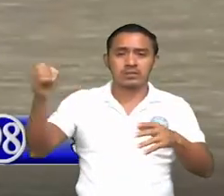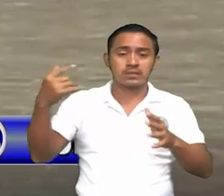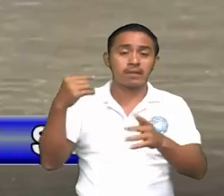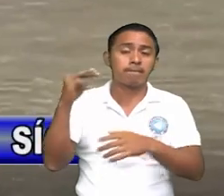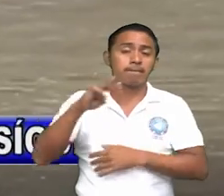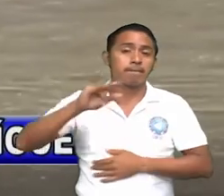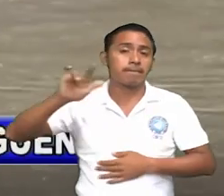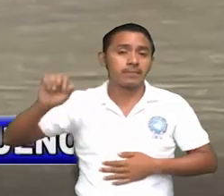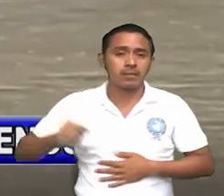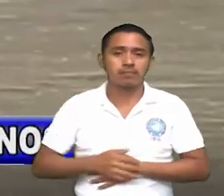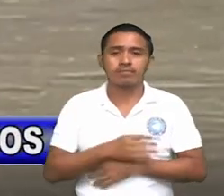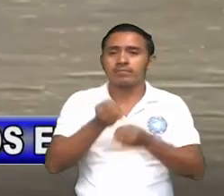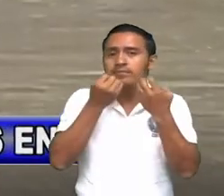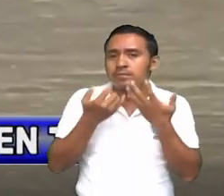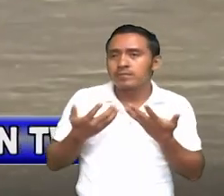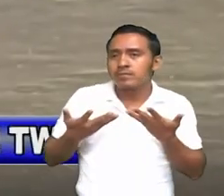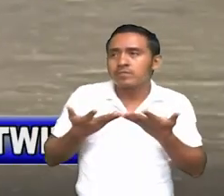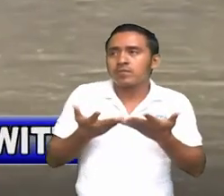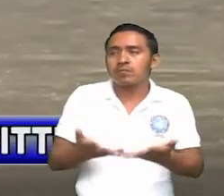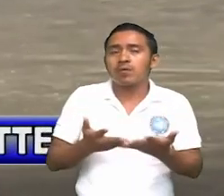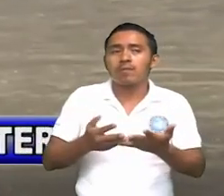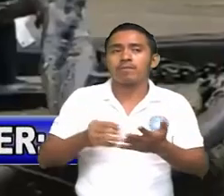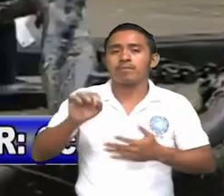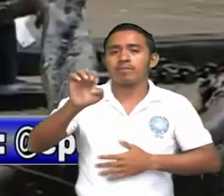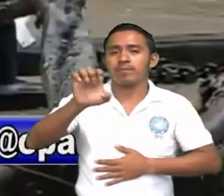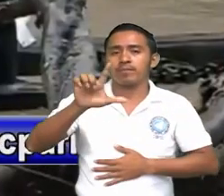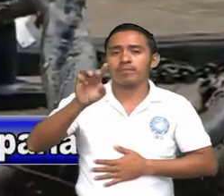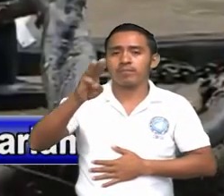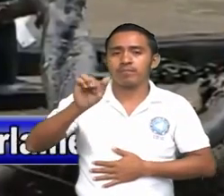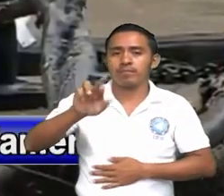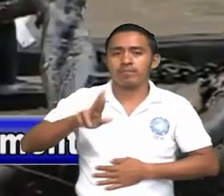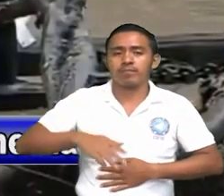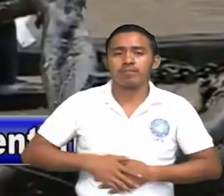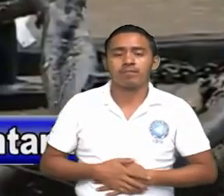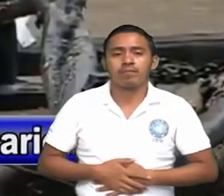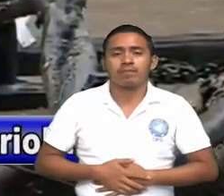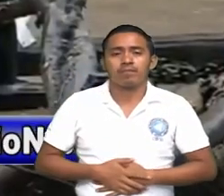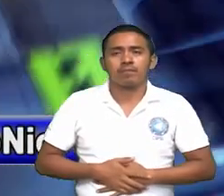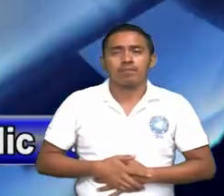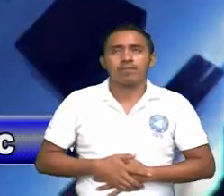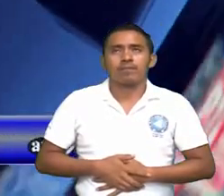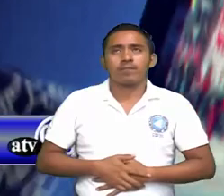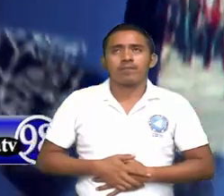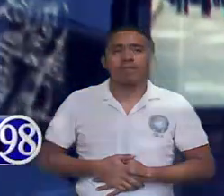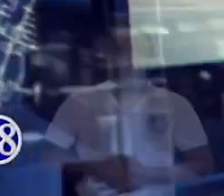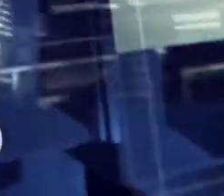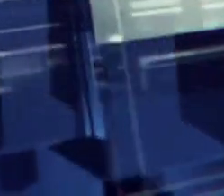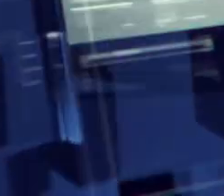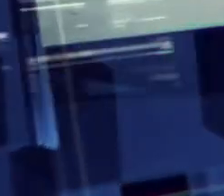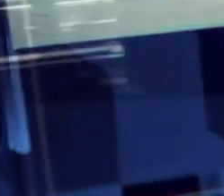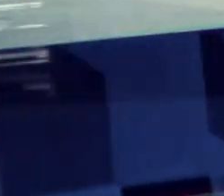hora. Para el canal parlamentario les informó Elmer Marcia.